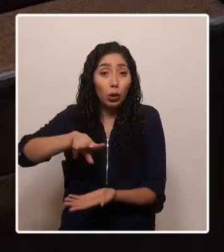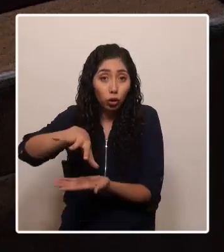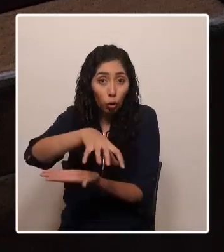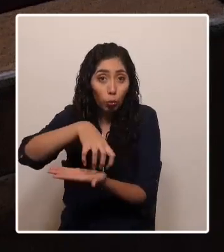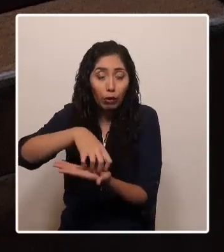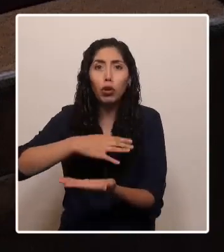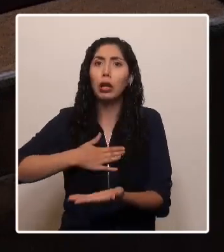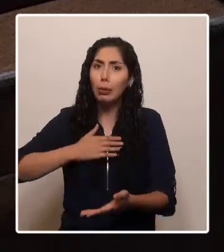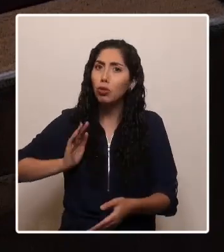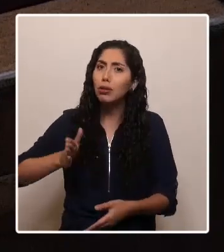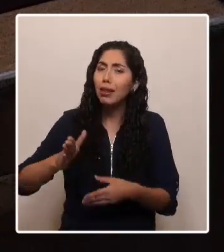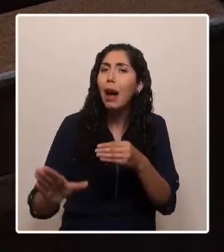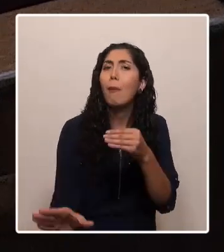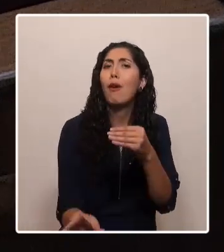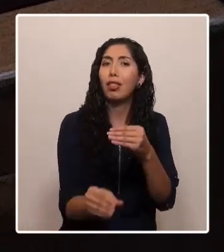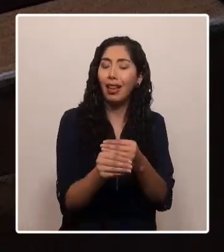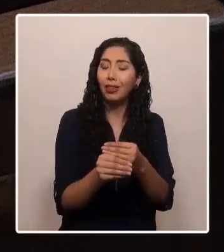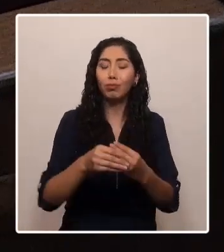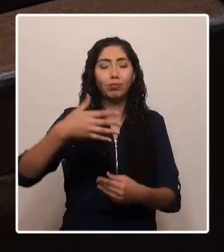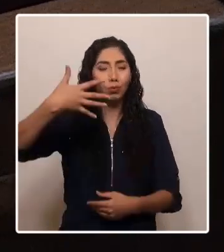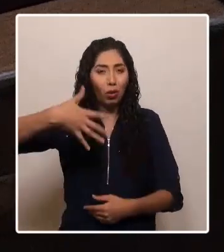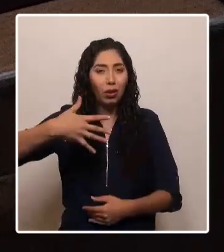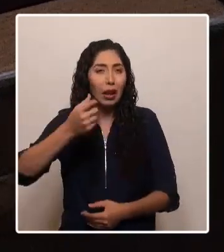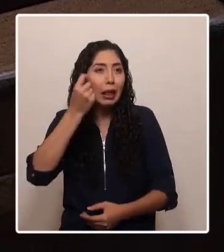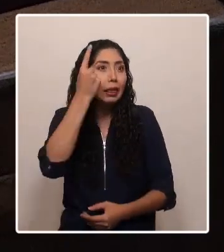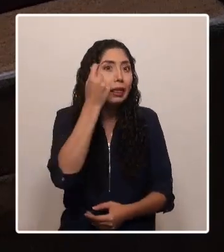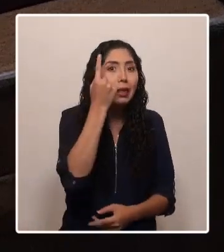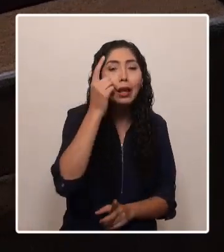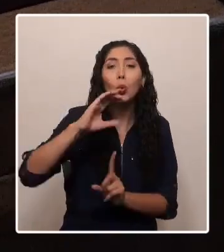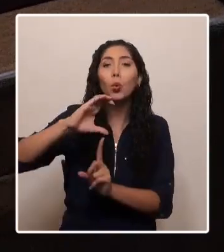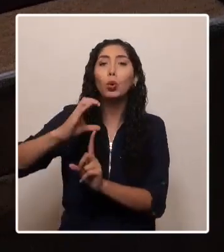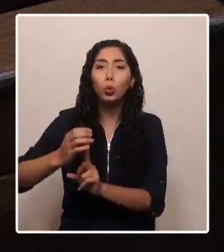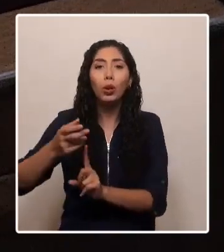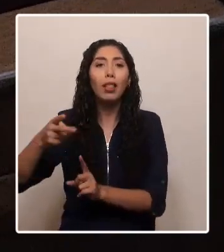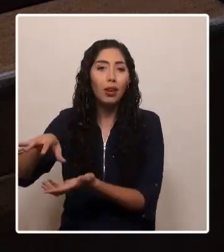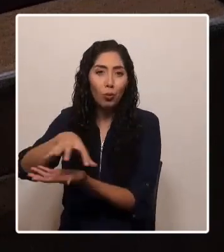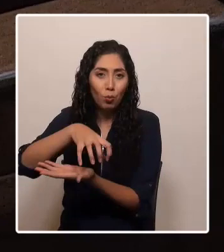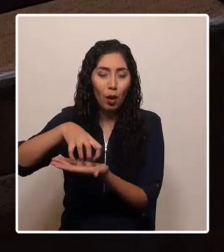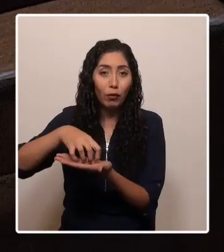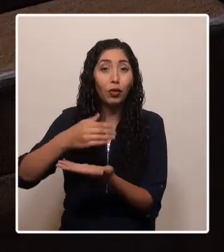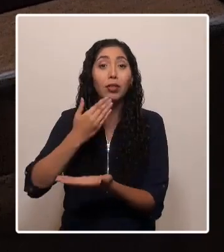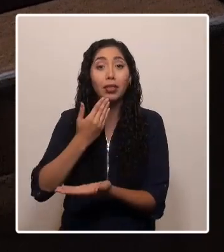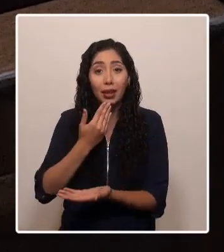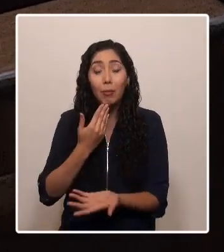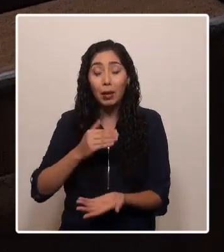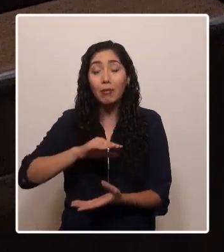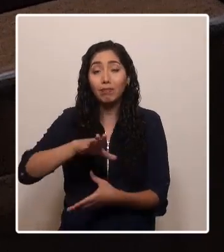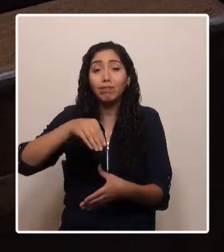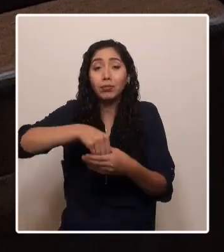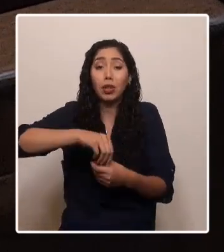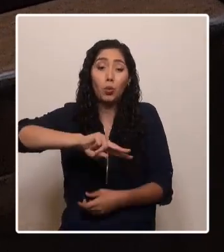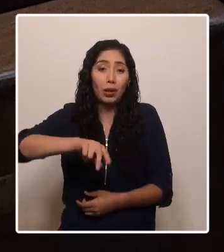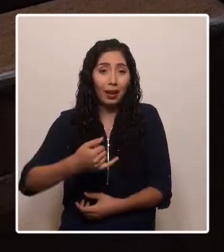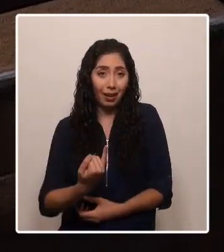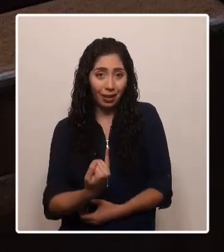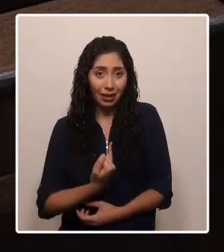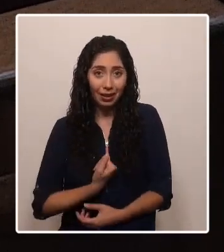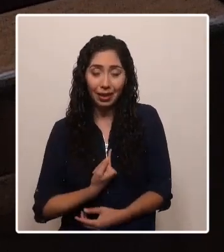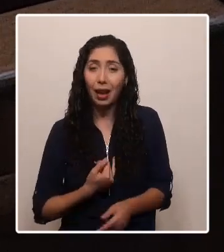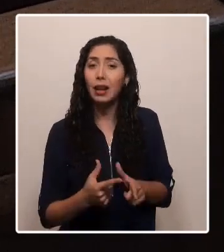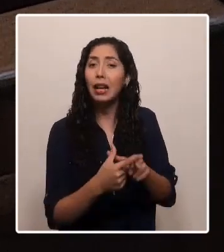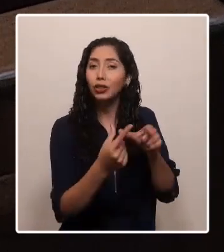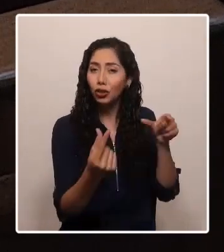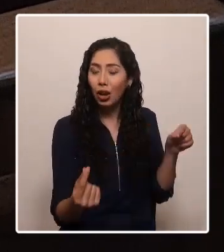es fundamental para comprender las culturas de estos pueblos que también forma parte de nuestra identidad nacional. No se puede comprender